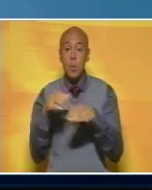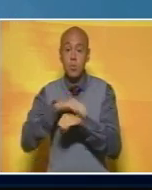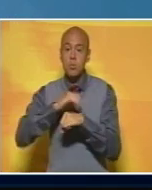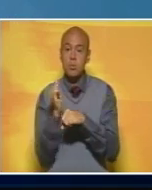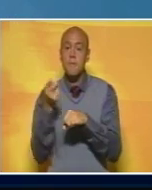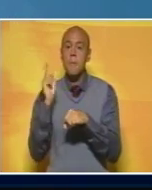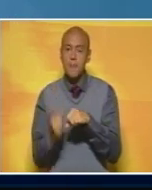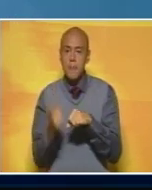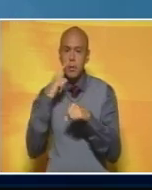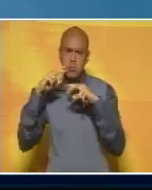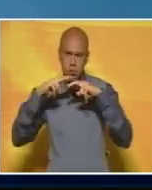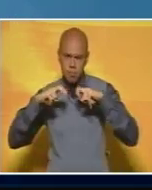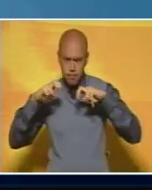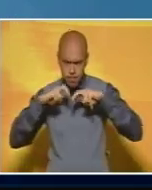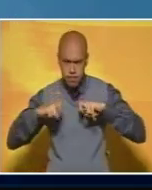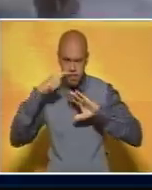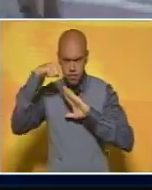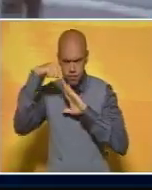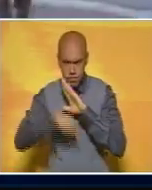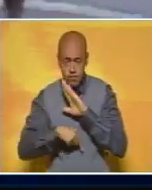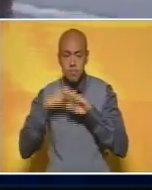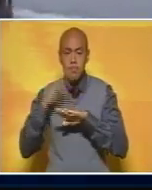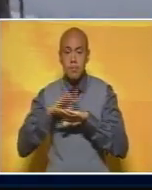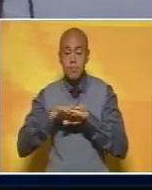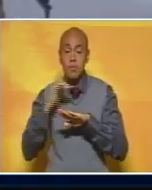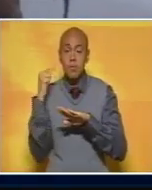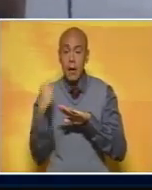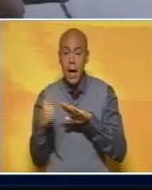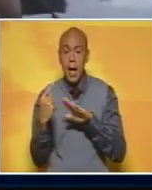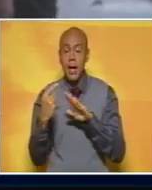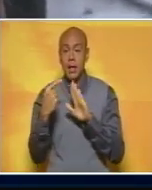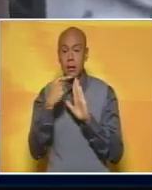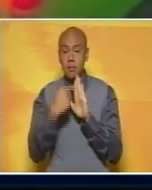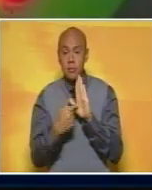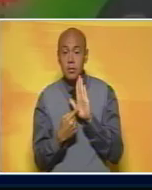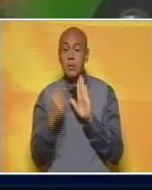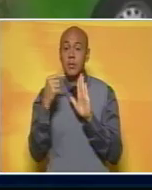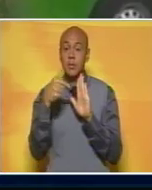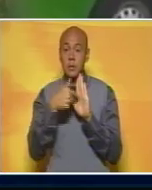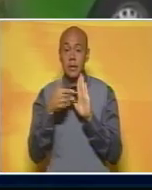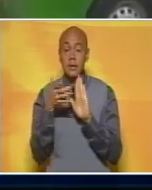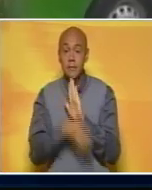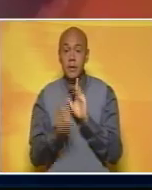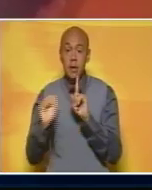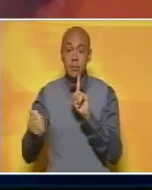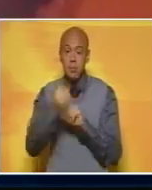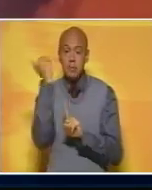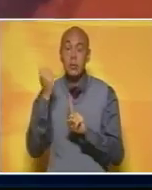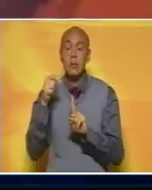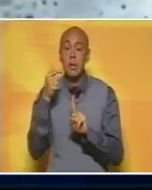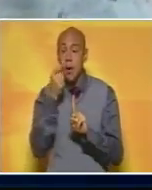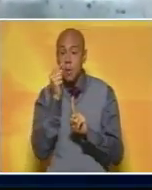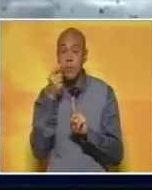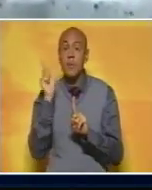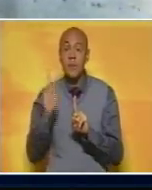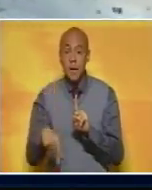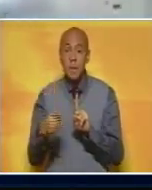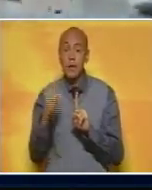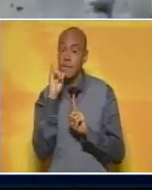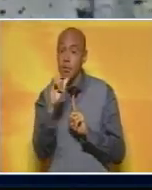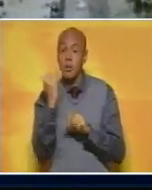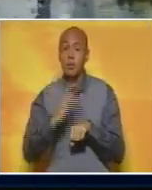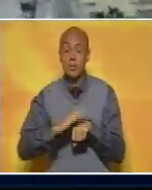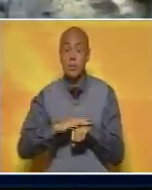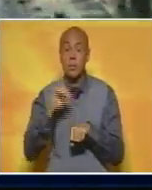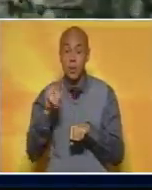revisar profundamente aquellas actuaciones que se alejen de lo establecido en los protocolos que se han significado cuestionarios y también denuncias. Por